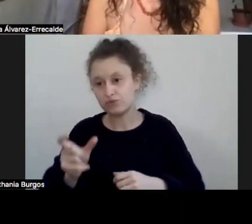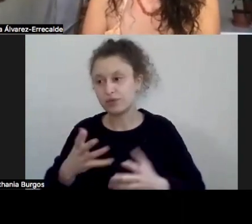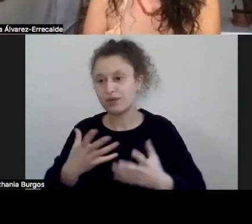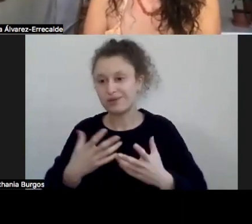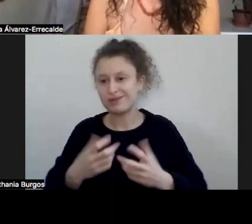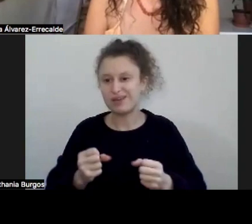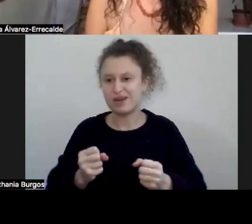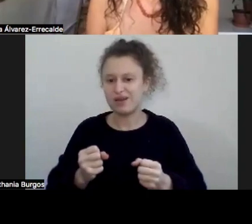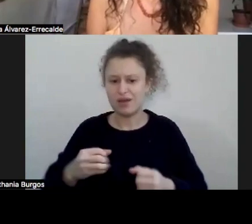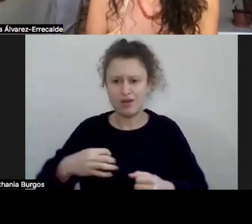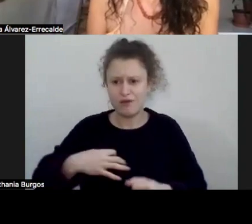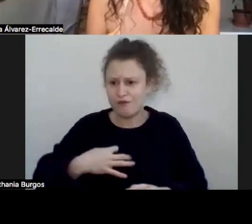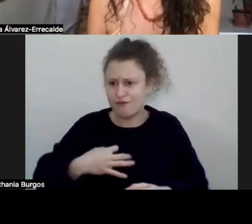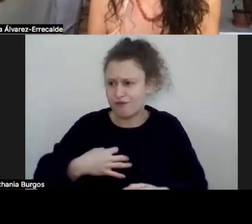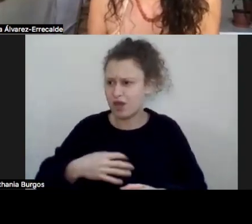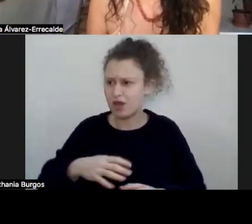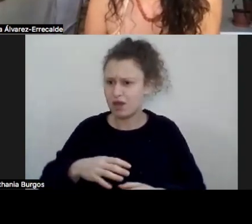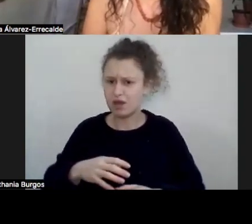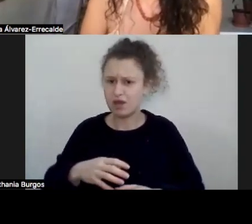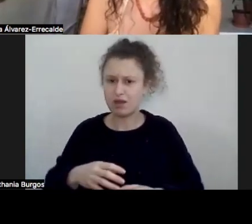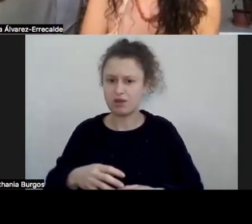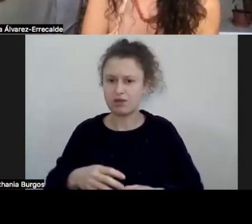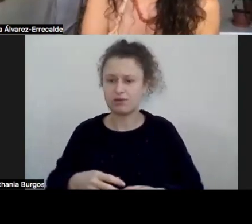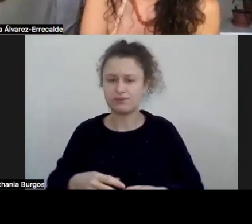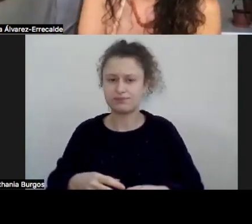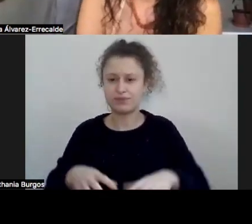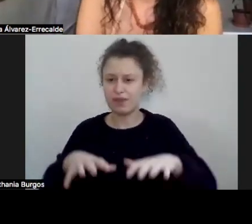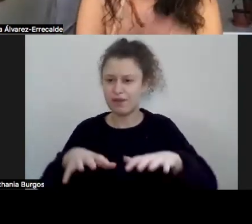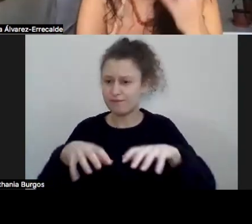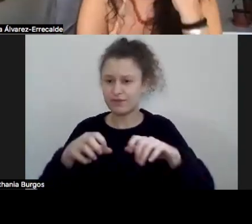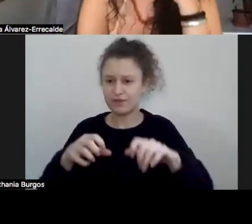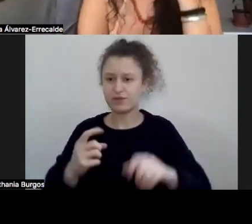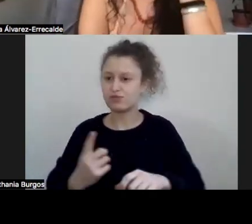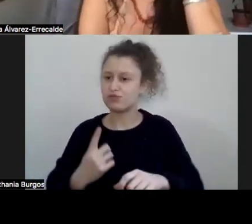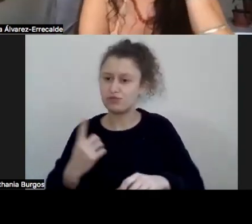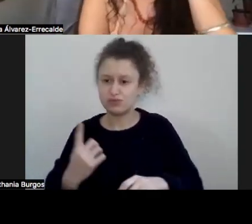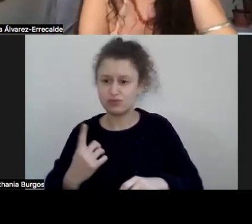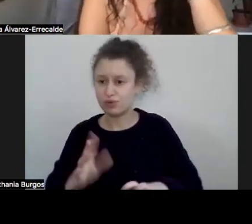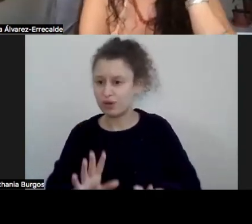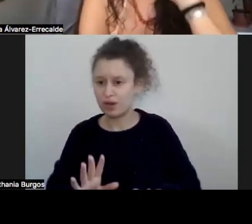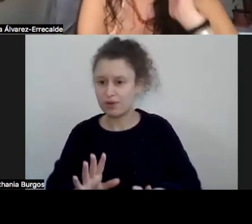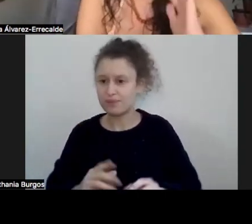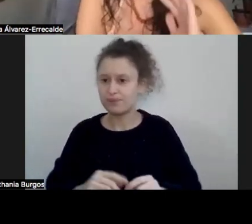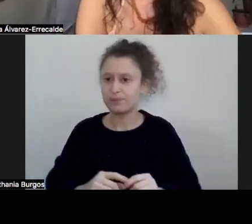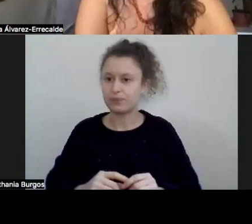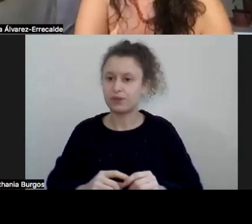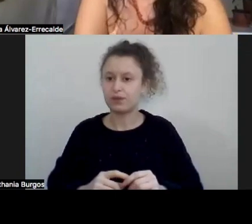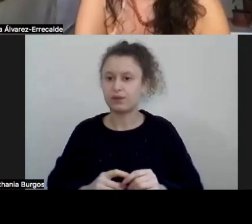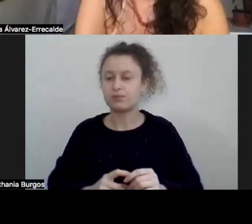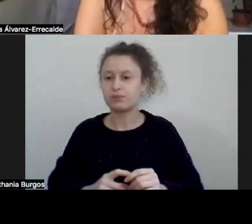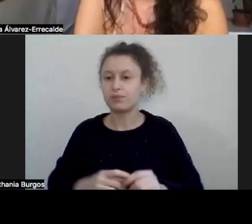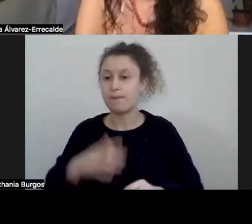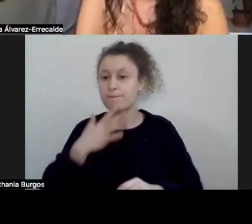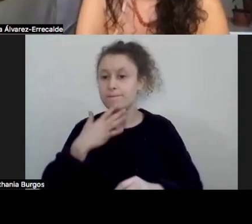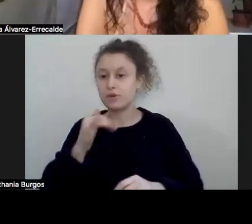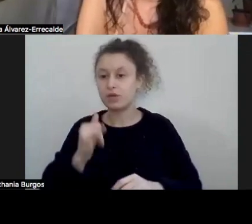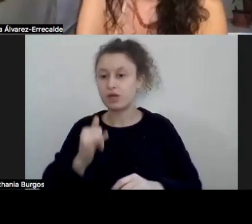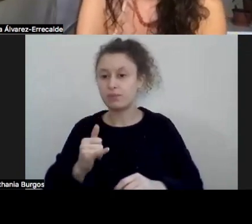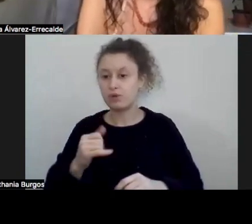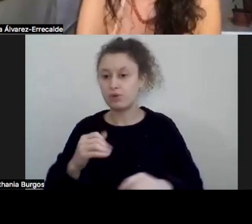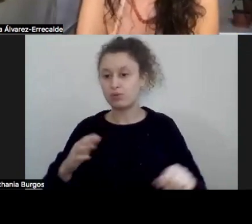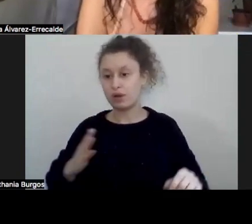Y también la importancia de poder garantizar ese deseo, ¿no? Había una mujer de 90 años que me decía, bueno,